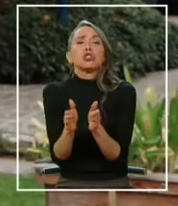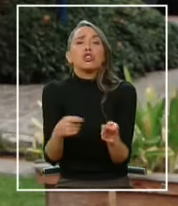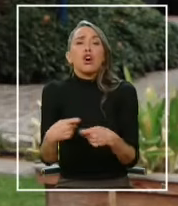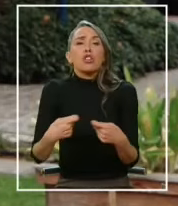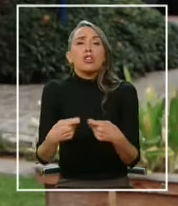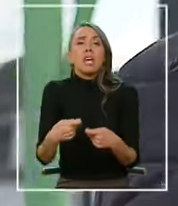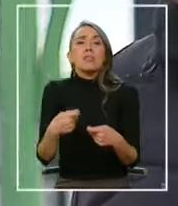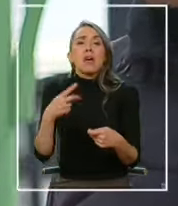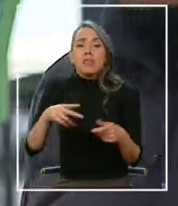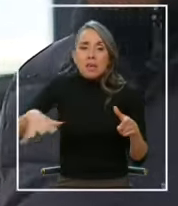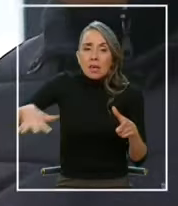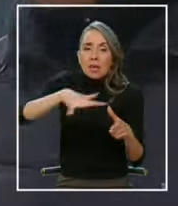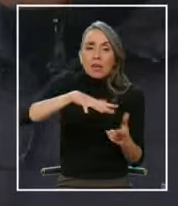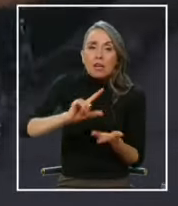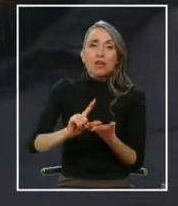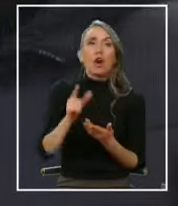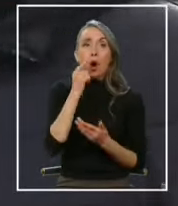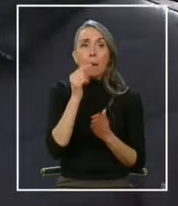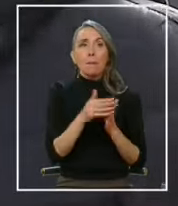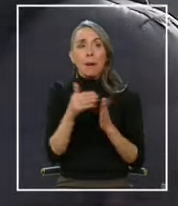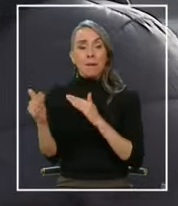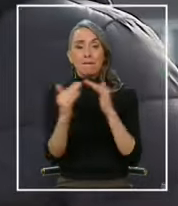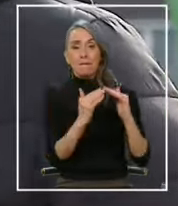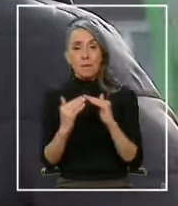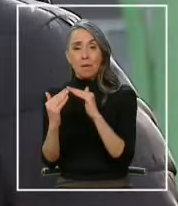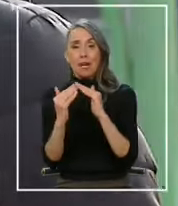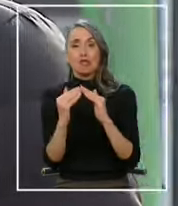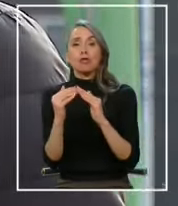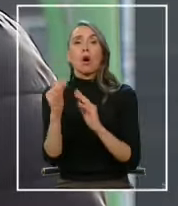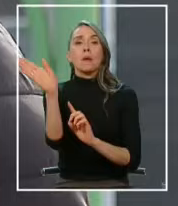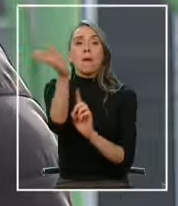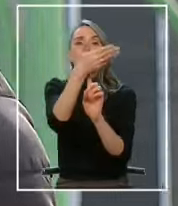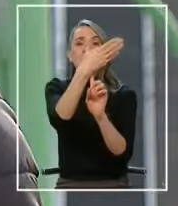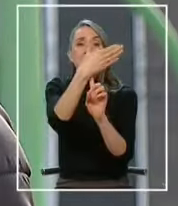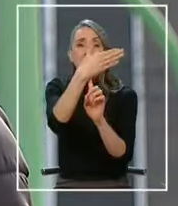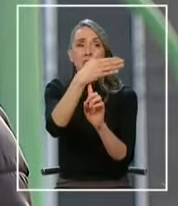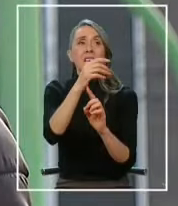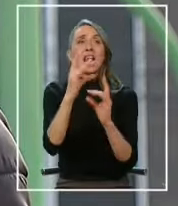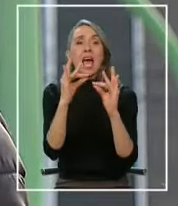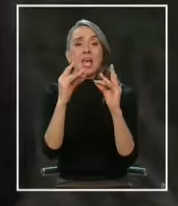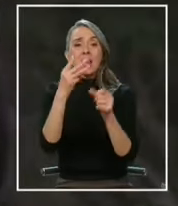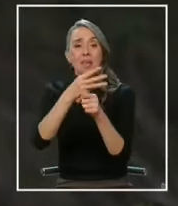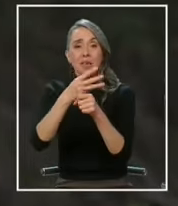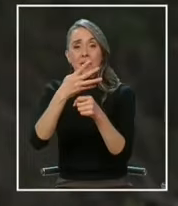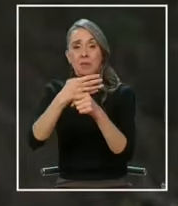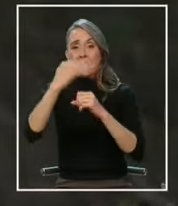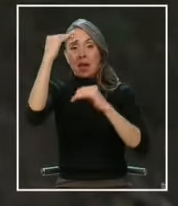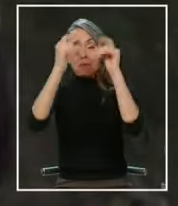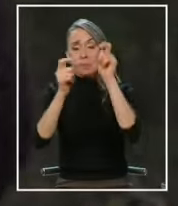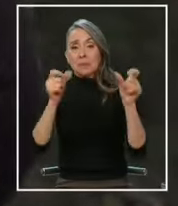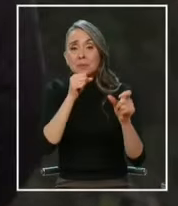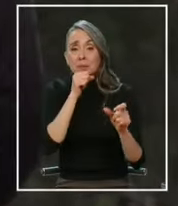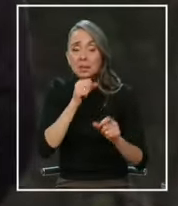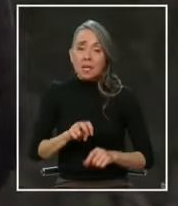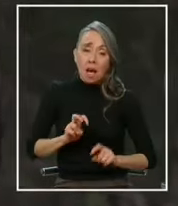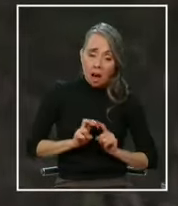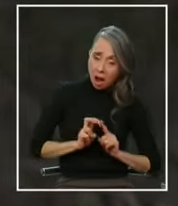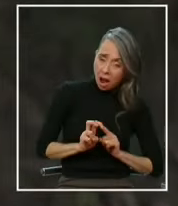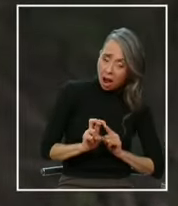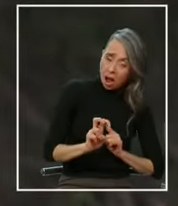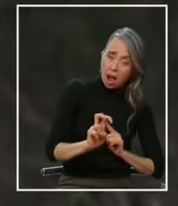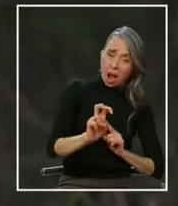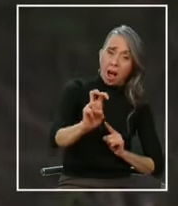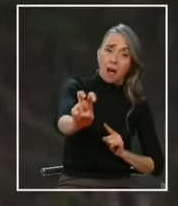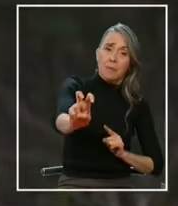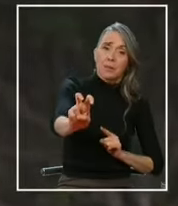comercio muy local. Mario es vecino de la población La Bandera. Nos cuenta que muchos adultos mayores deben caminar largos tramos